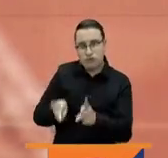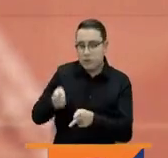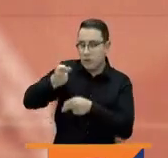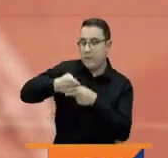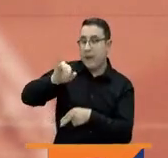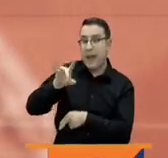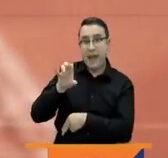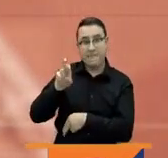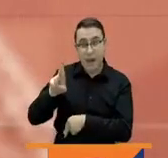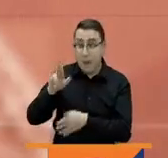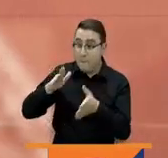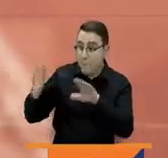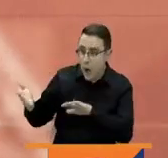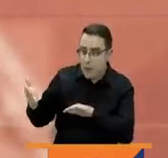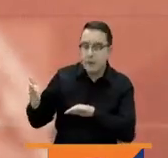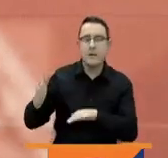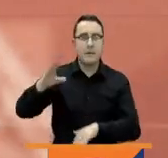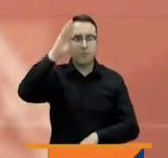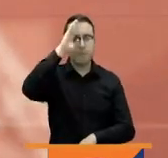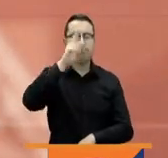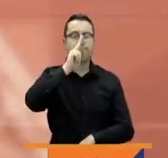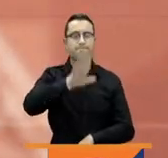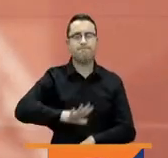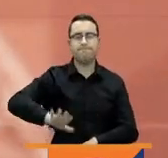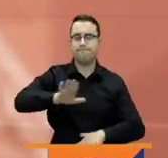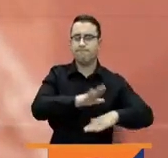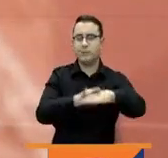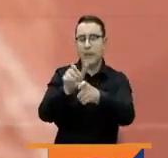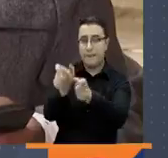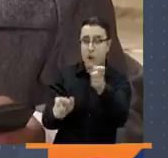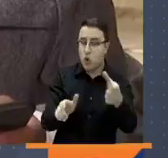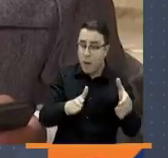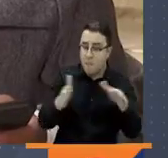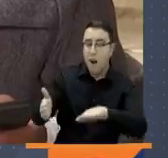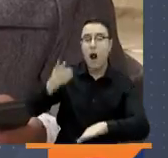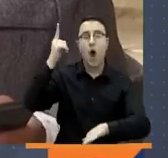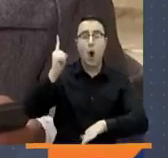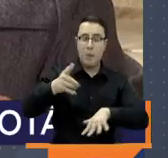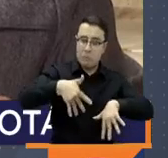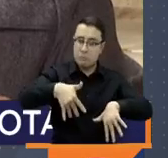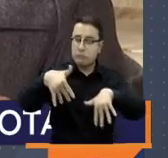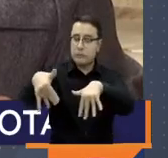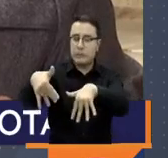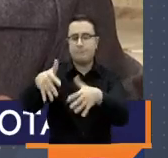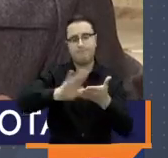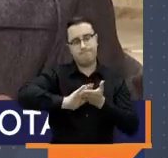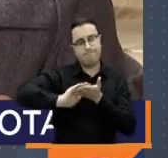perdón por las personas que fallecieron durante las protestas. En el lugar está Jimmy Ávila. ¿Qué más dijo el director de la policía? Jimmy, adelante.